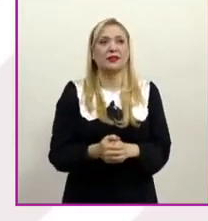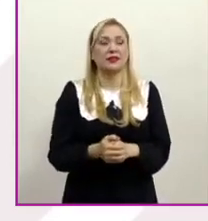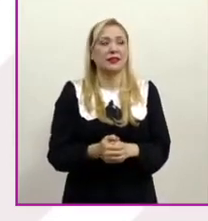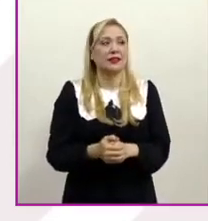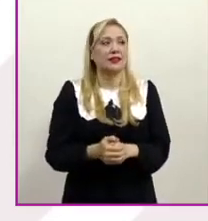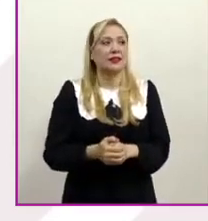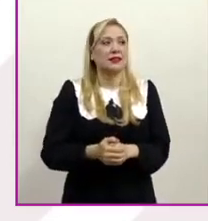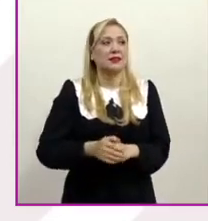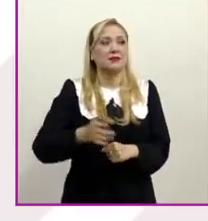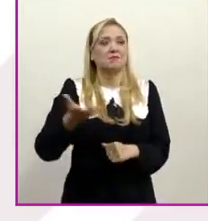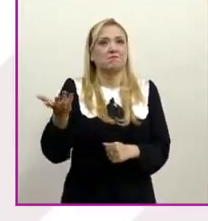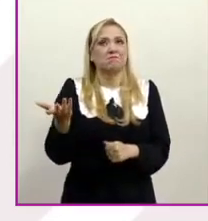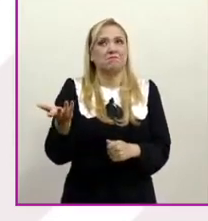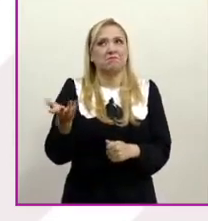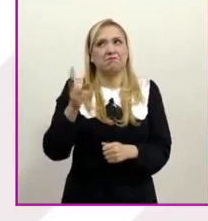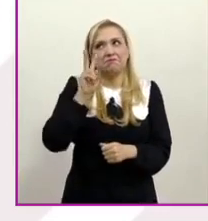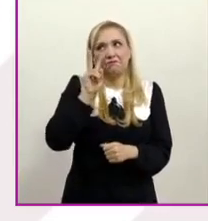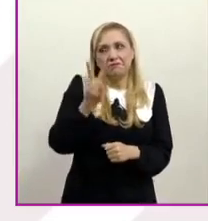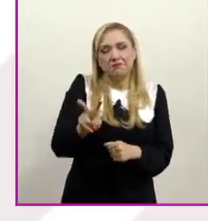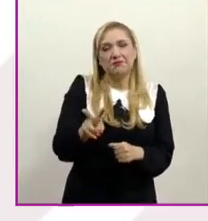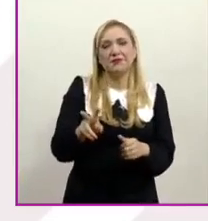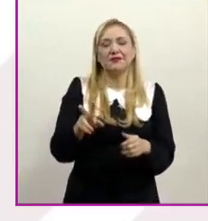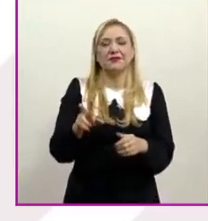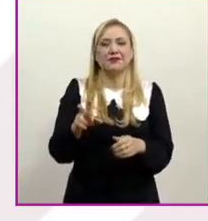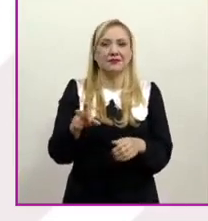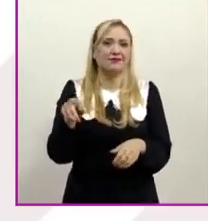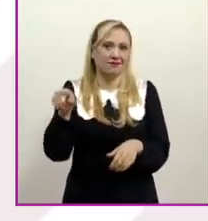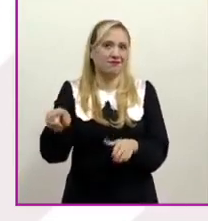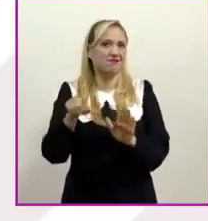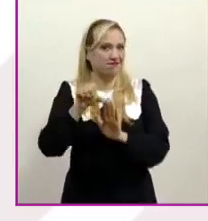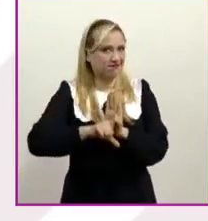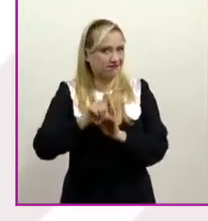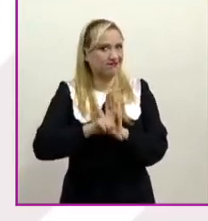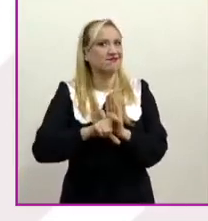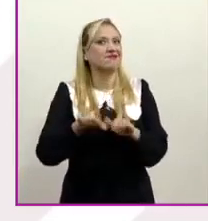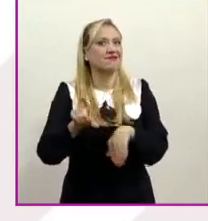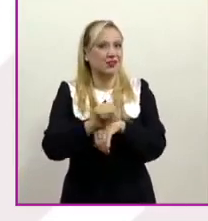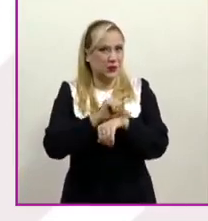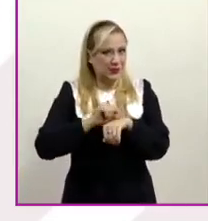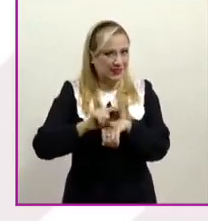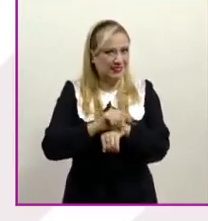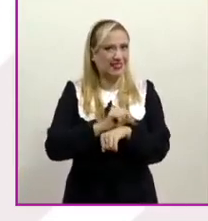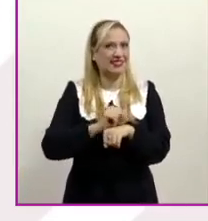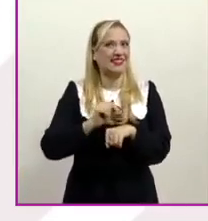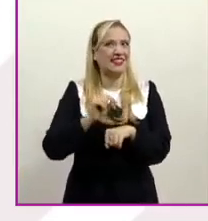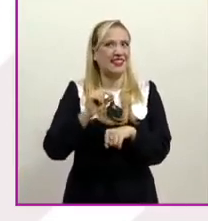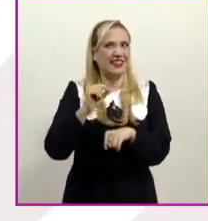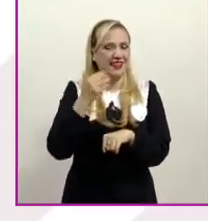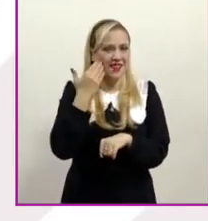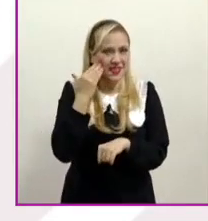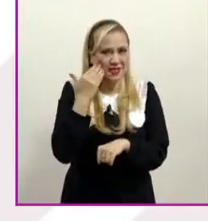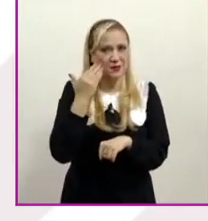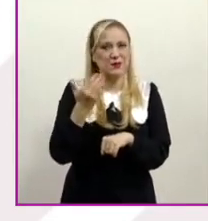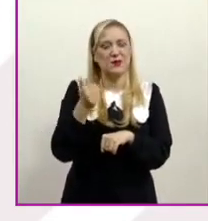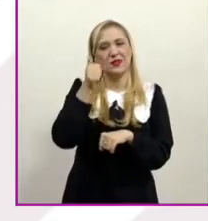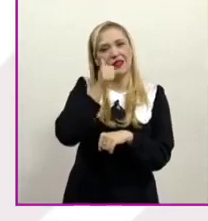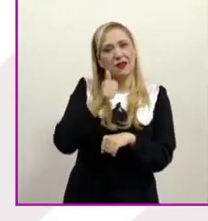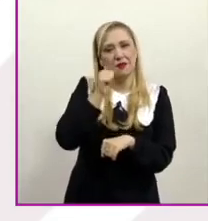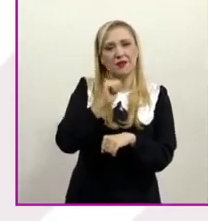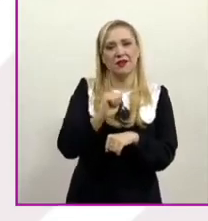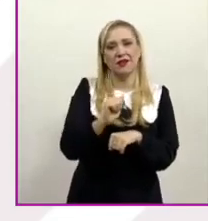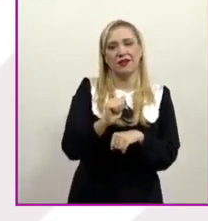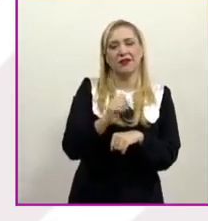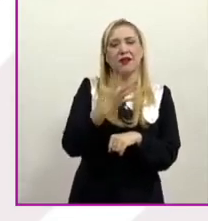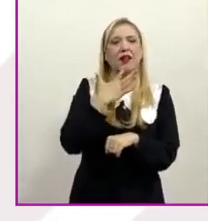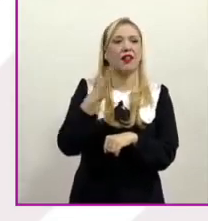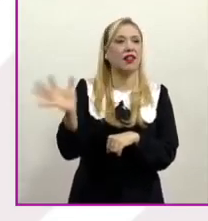pronto vemos en redes principalmente, ¿no? Estas resistencias a la visibilización y a minimizar